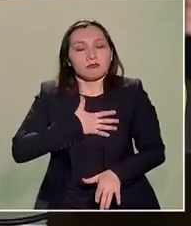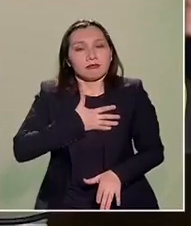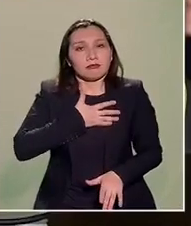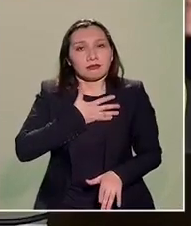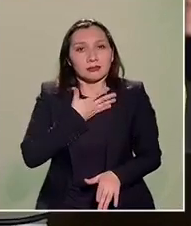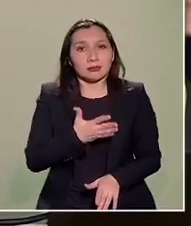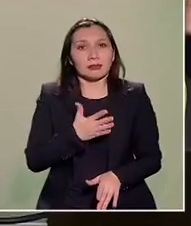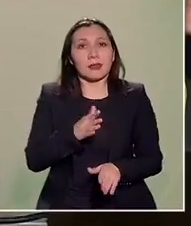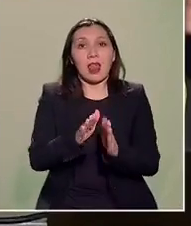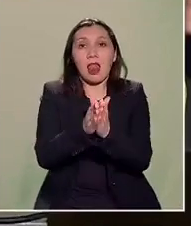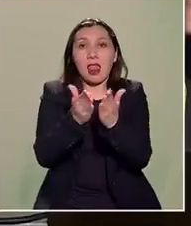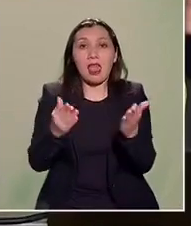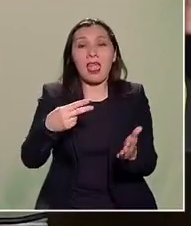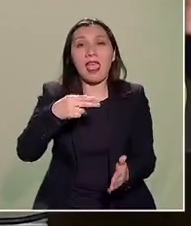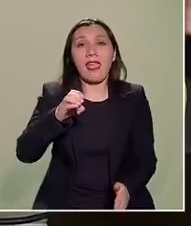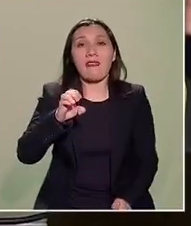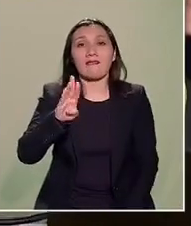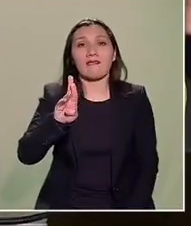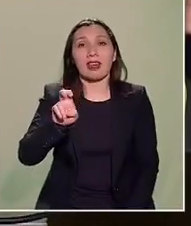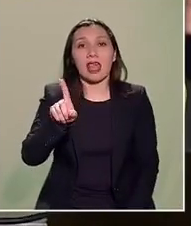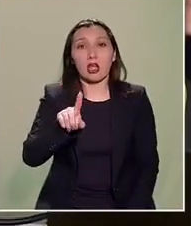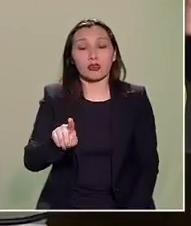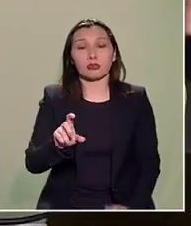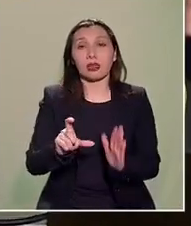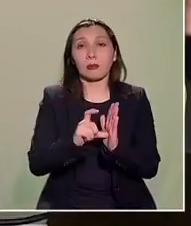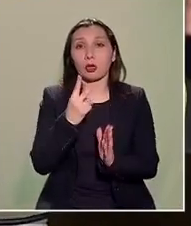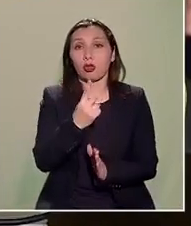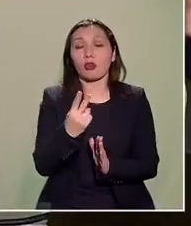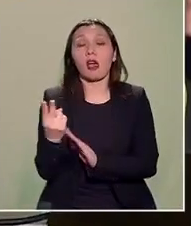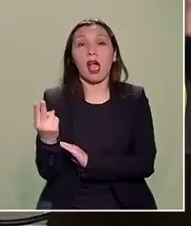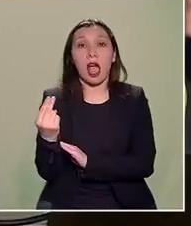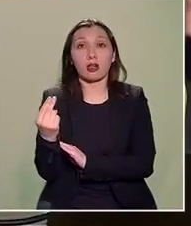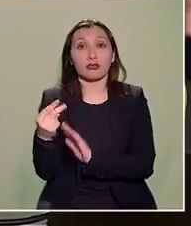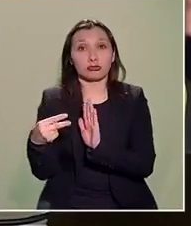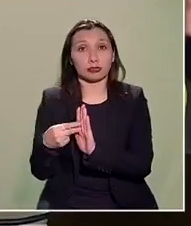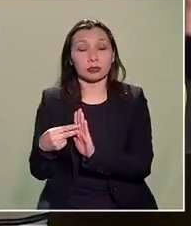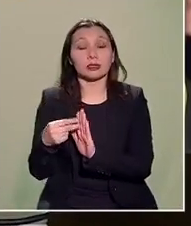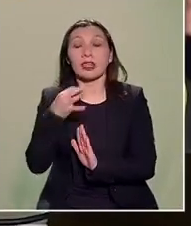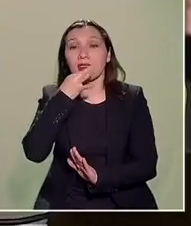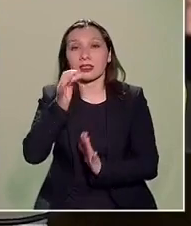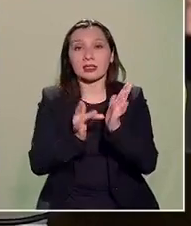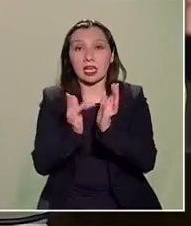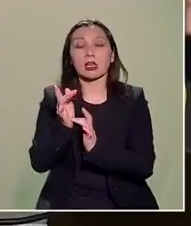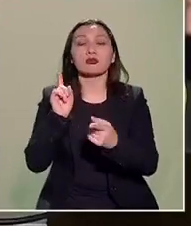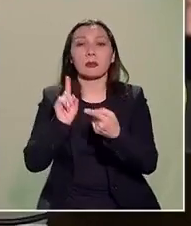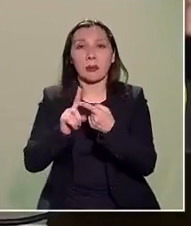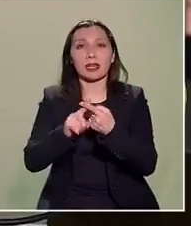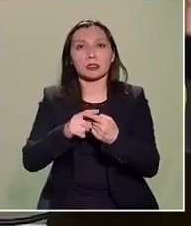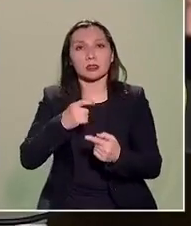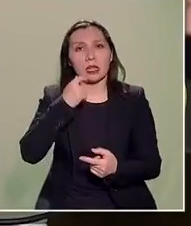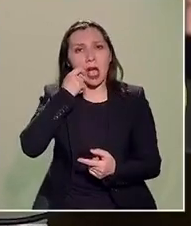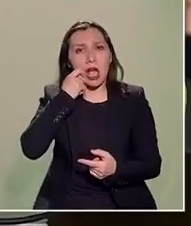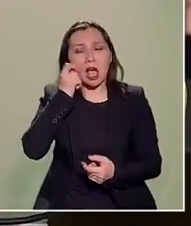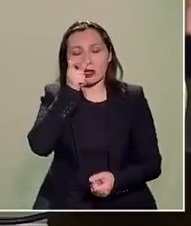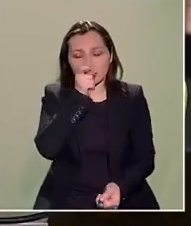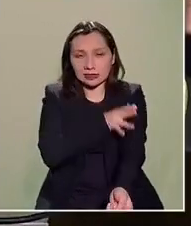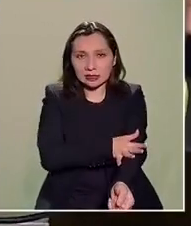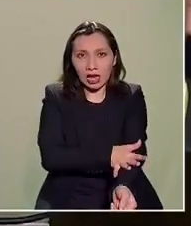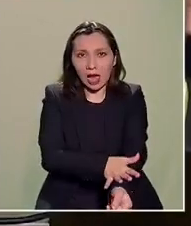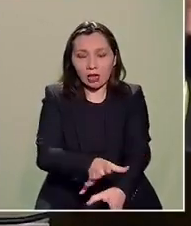el libro de los hebreos en el capítulo 2 verso 14 afirma que cristo participó de carne y sangre